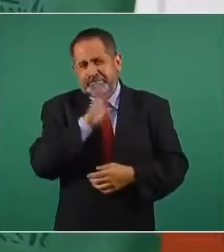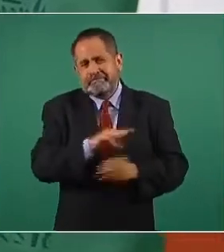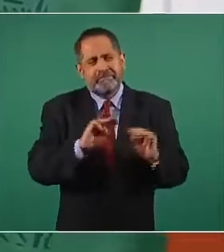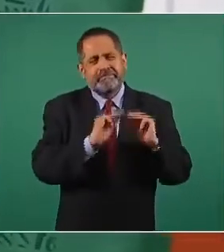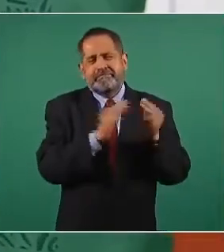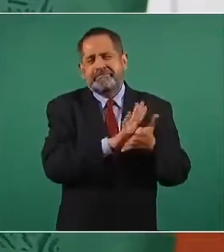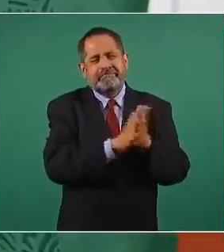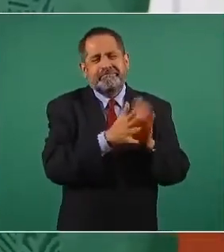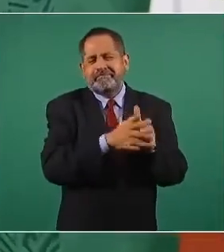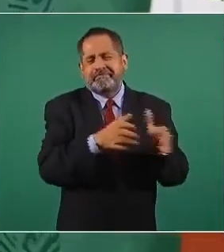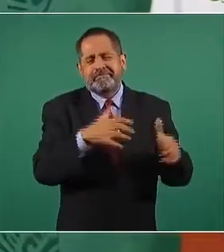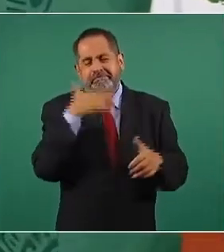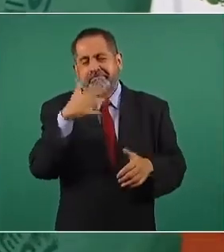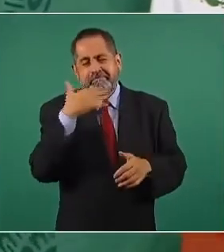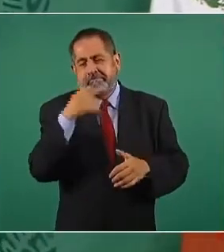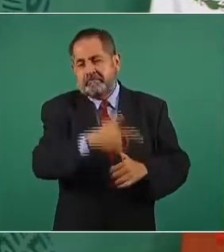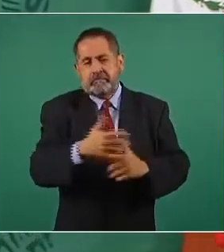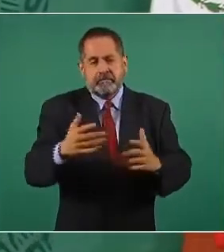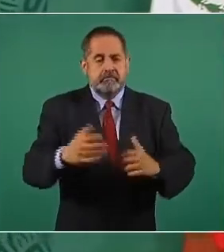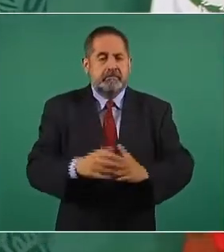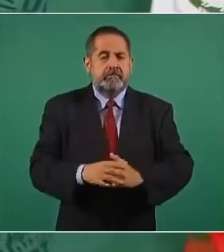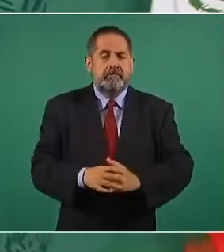mafioso.